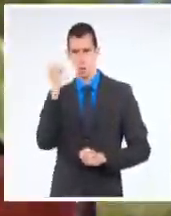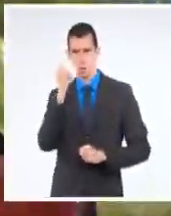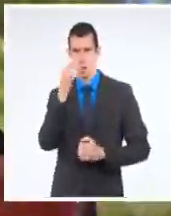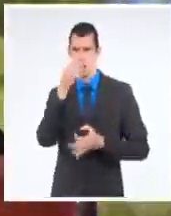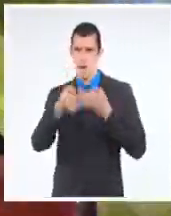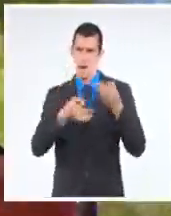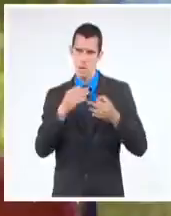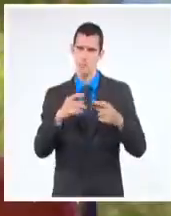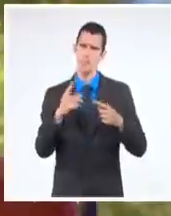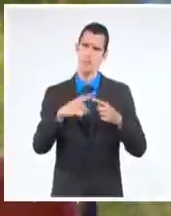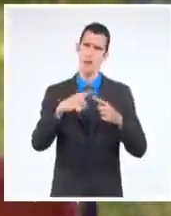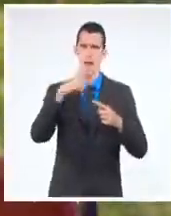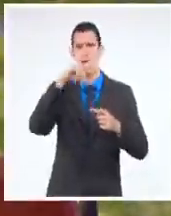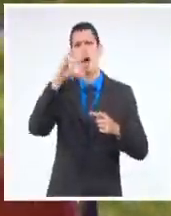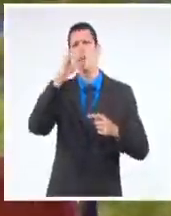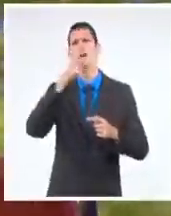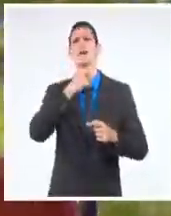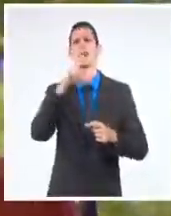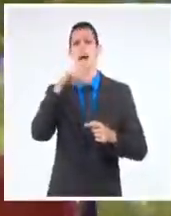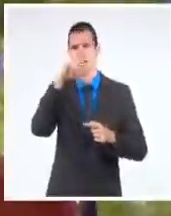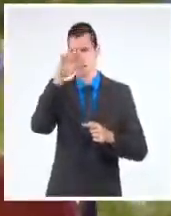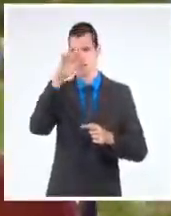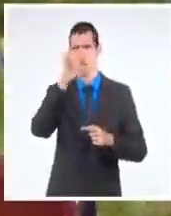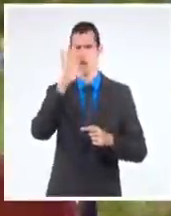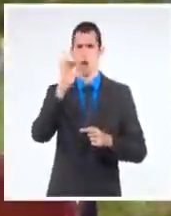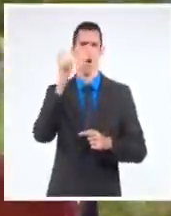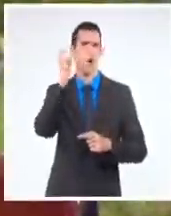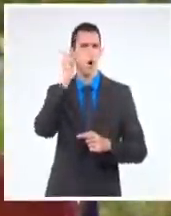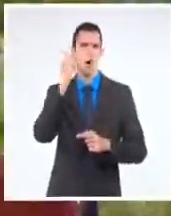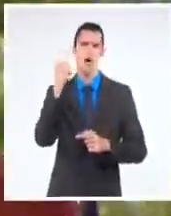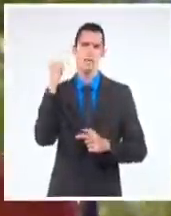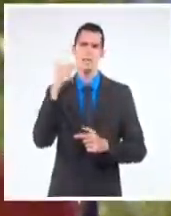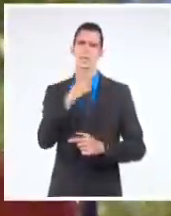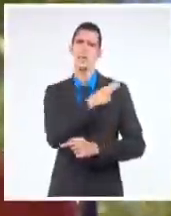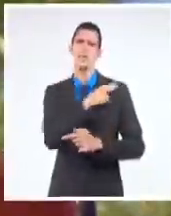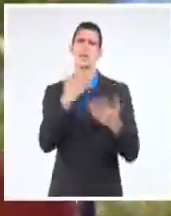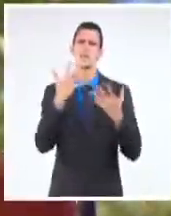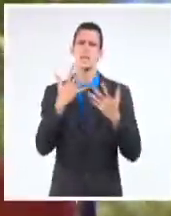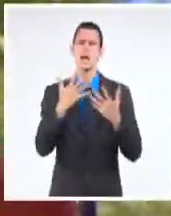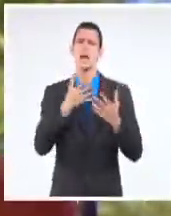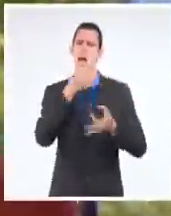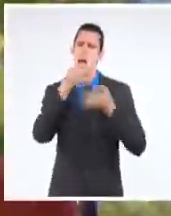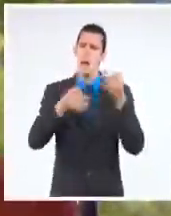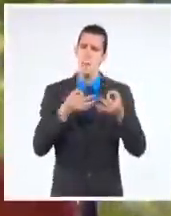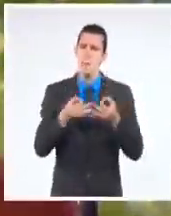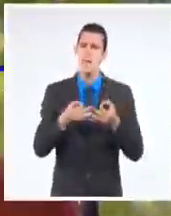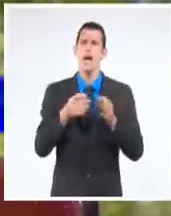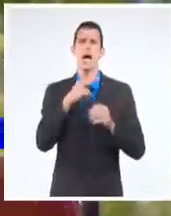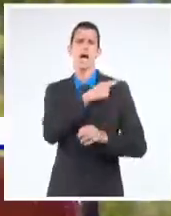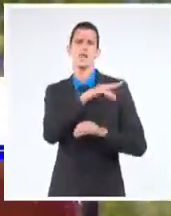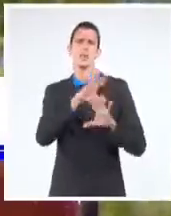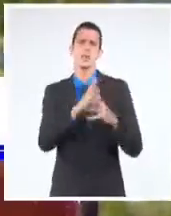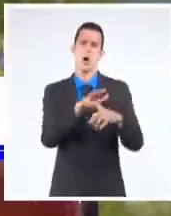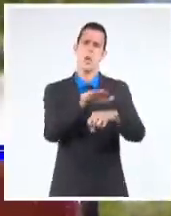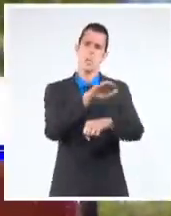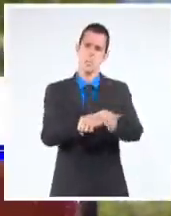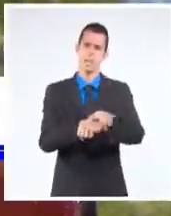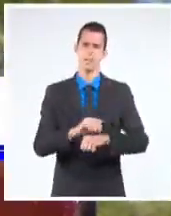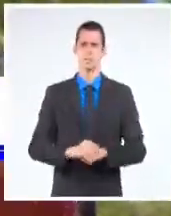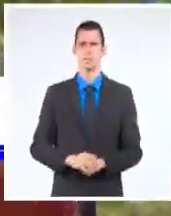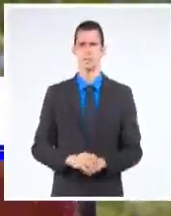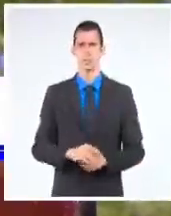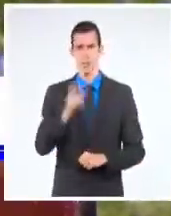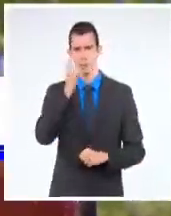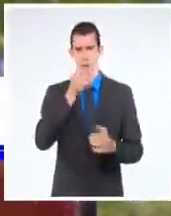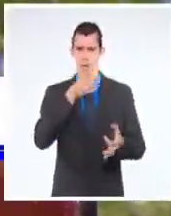de la Dirección de Establecimientos Penitenciarios. Con esos humildes combatientes, la revolución fue capaz de borrar